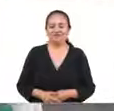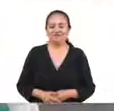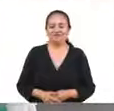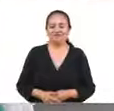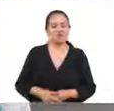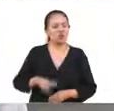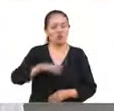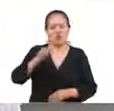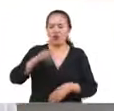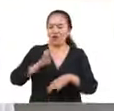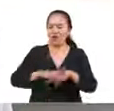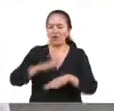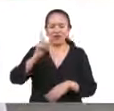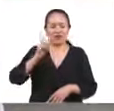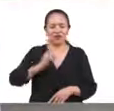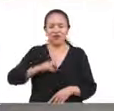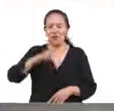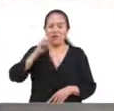mujeres indígenas!